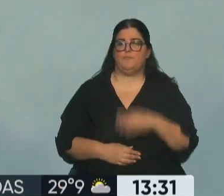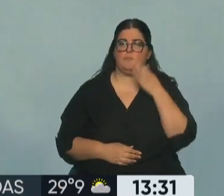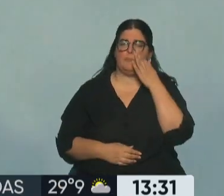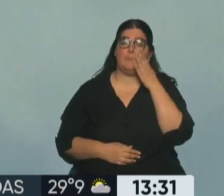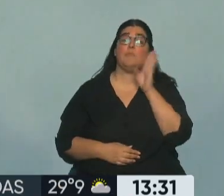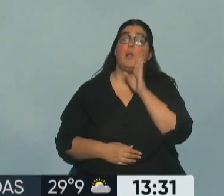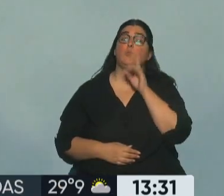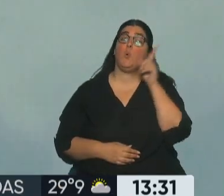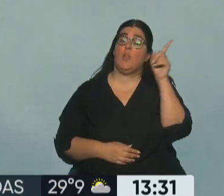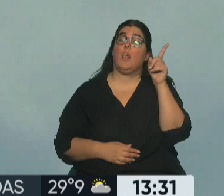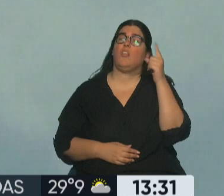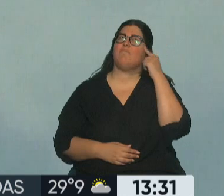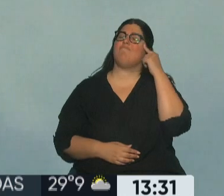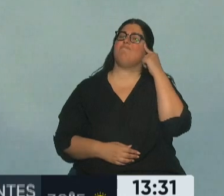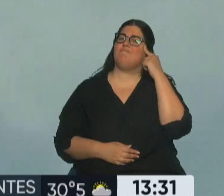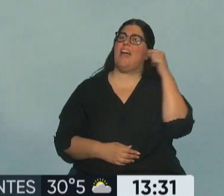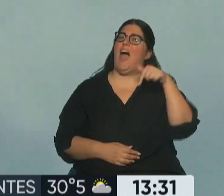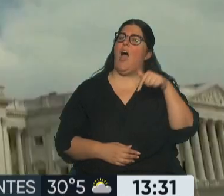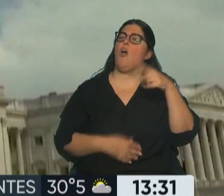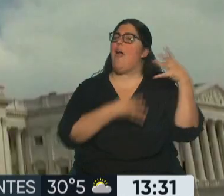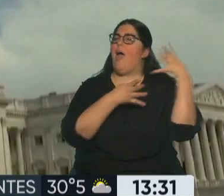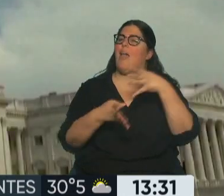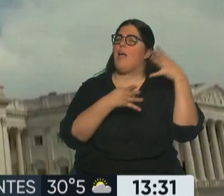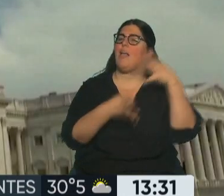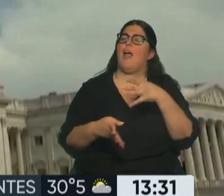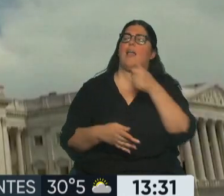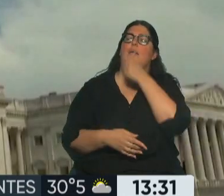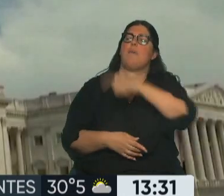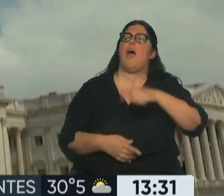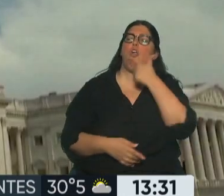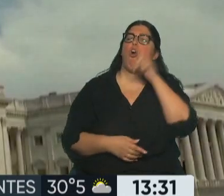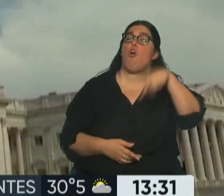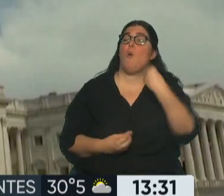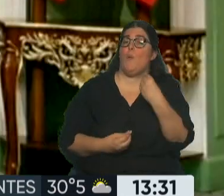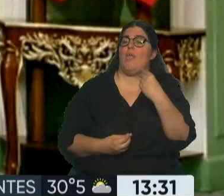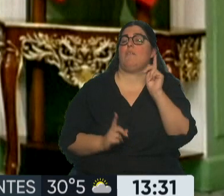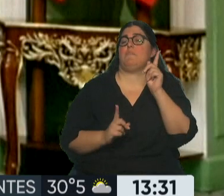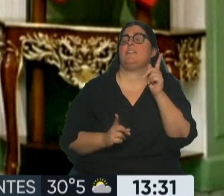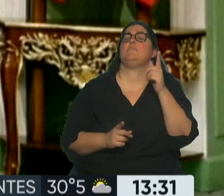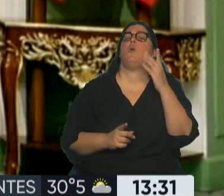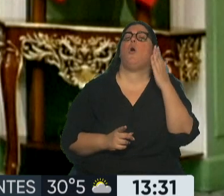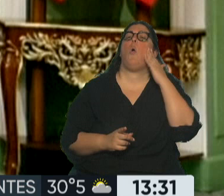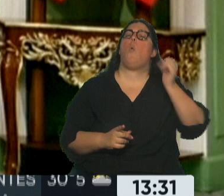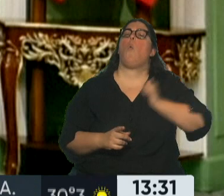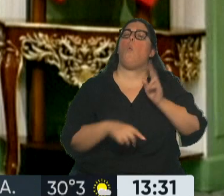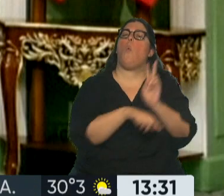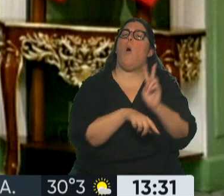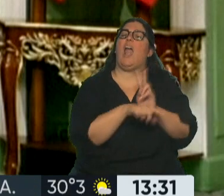Estados Unidos cree que la actual campaña de ataques en el mar rojo cuenta con el asesoramiento de los guardias